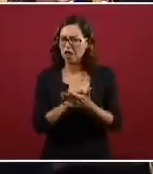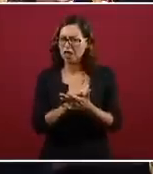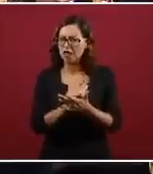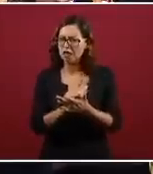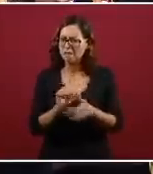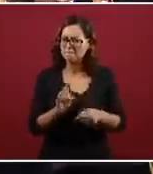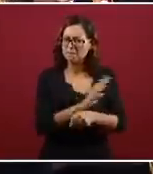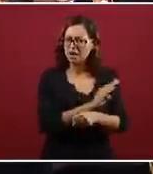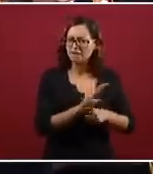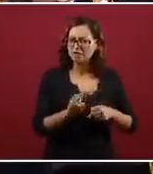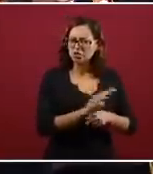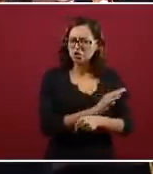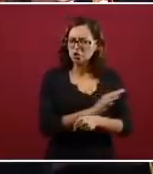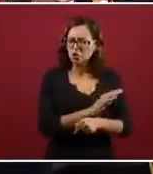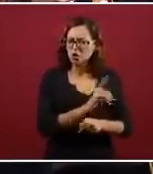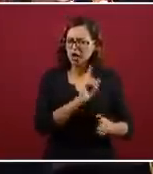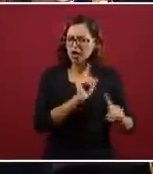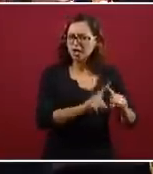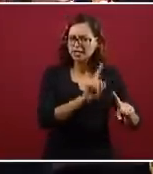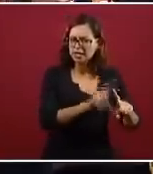¿Y quiénes votaron